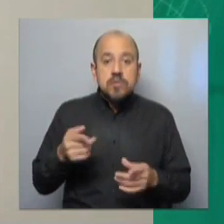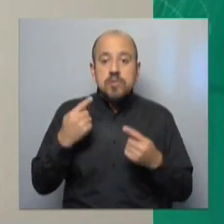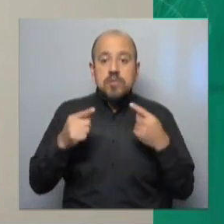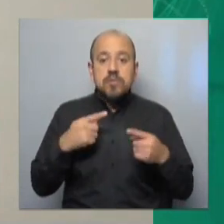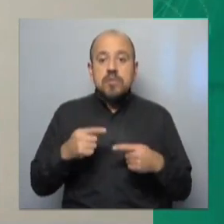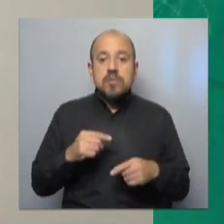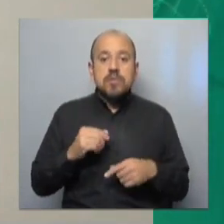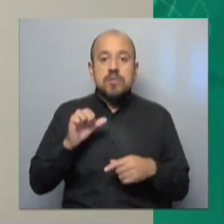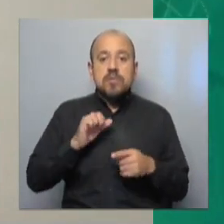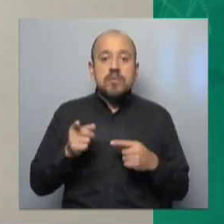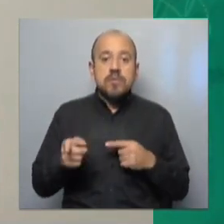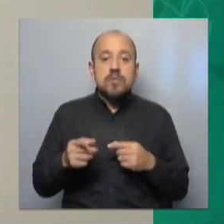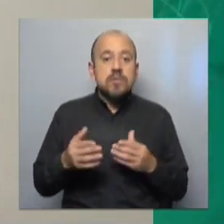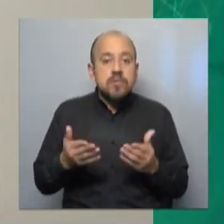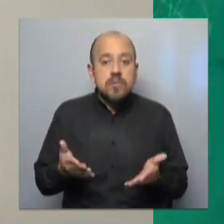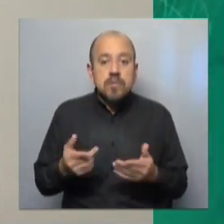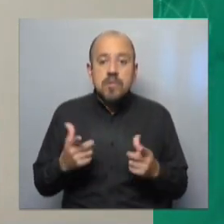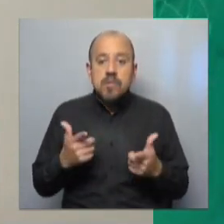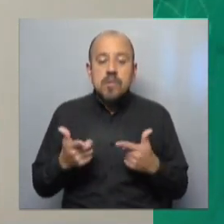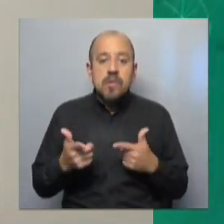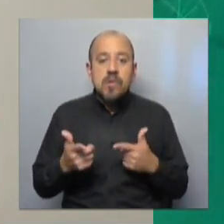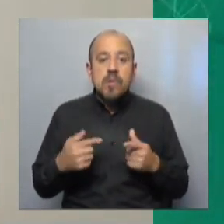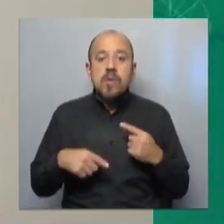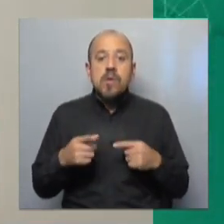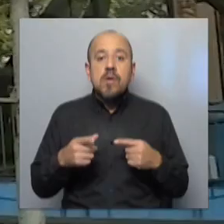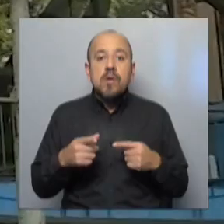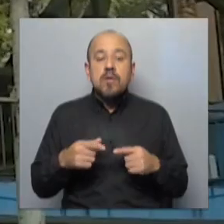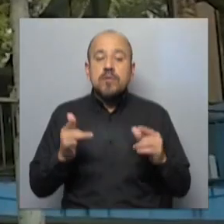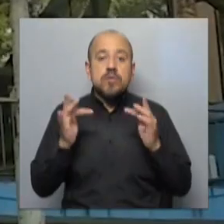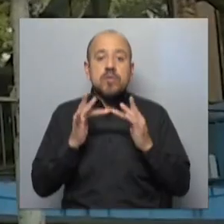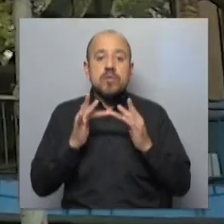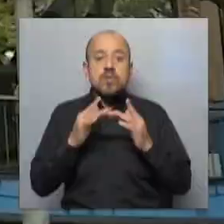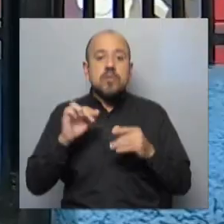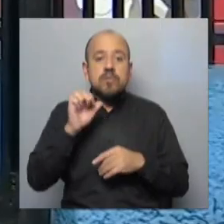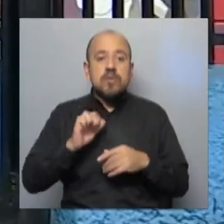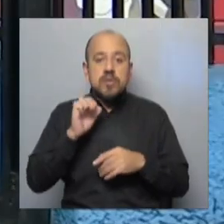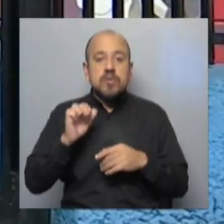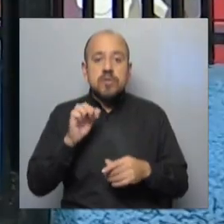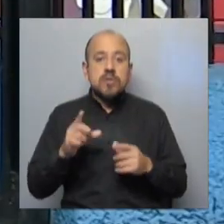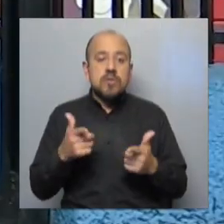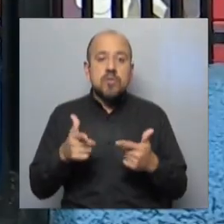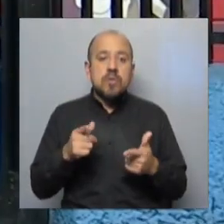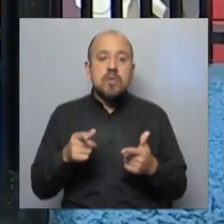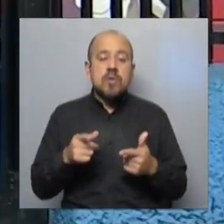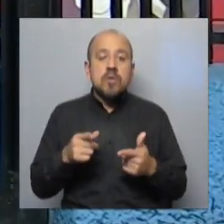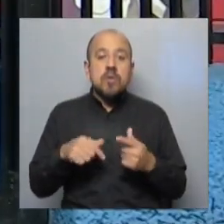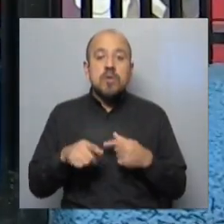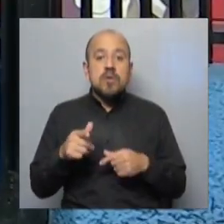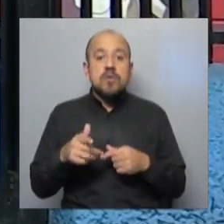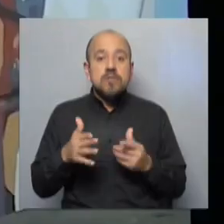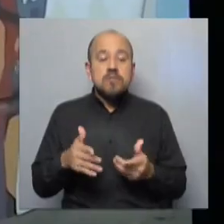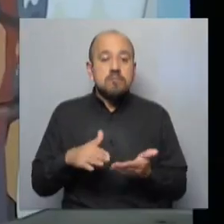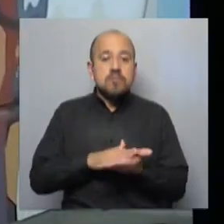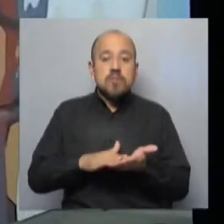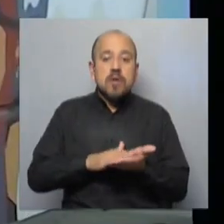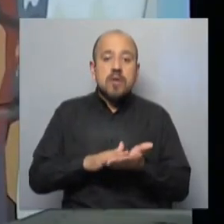especialidades de las cuales no habían sido ni siquiera contactados por las empresas sociales era en el radar de las